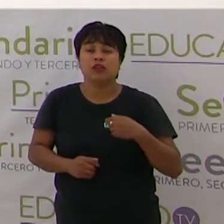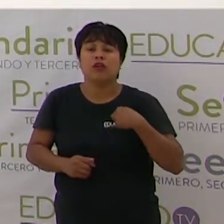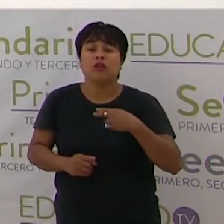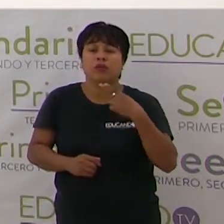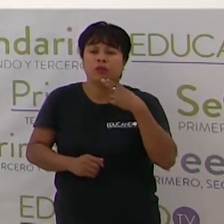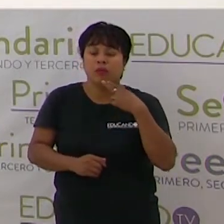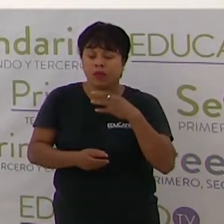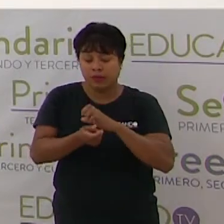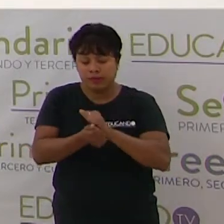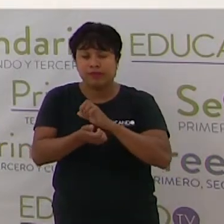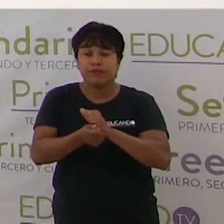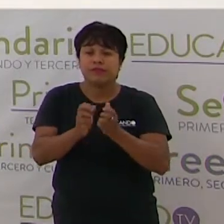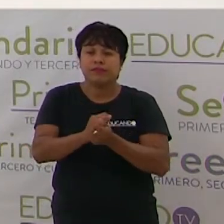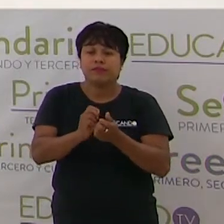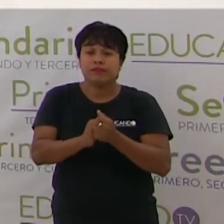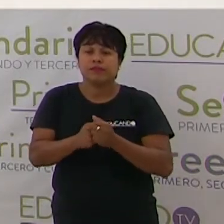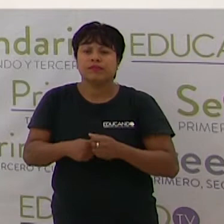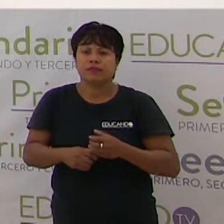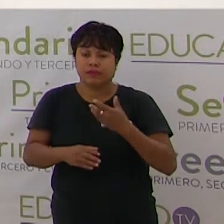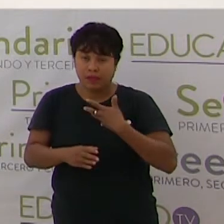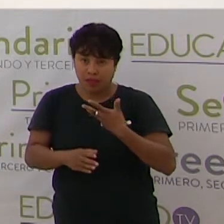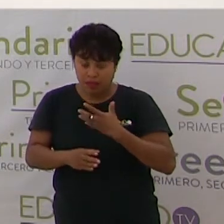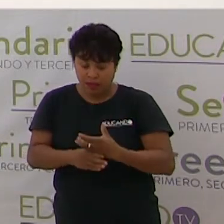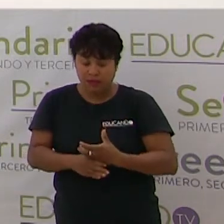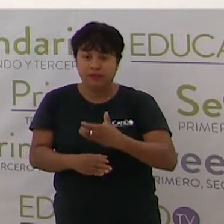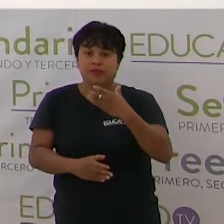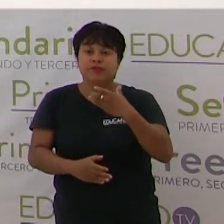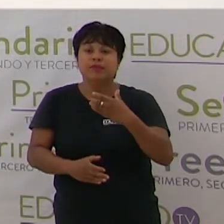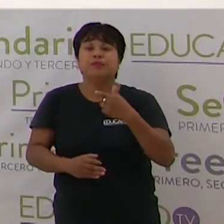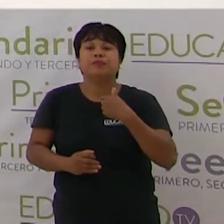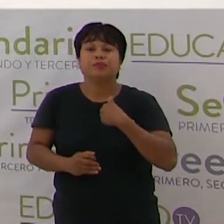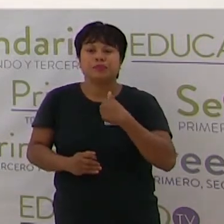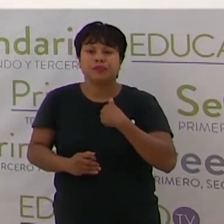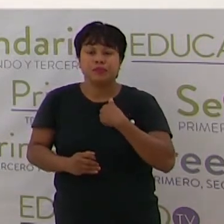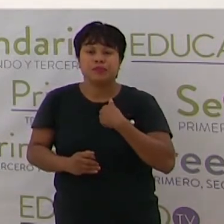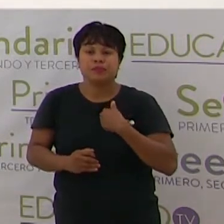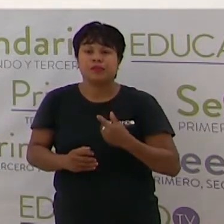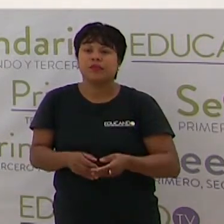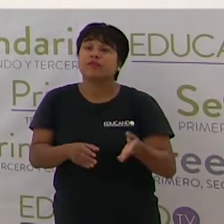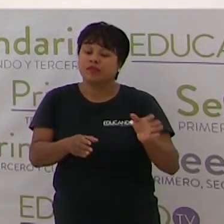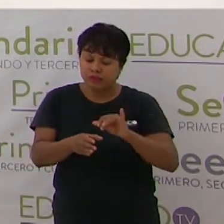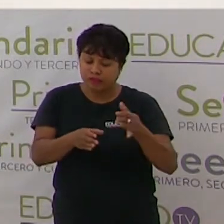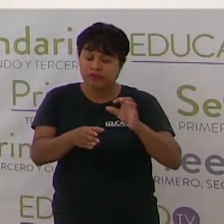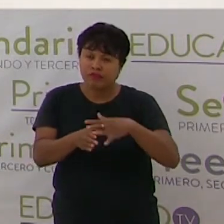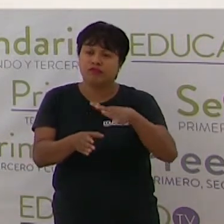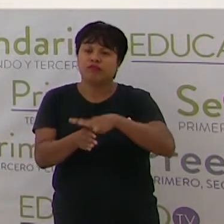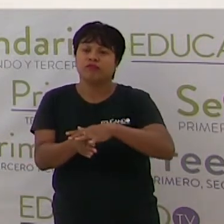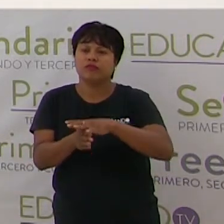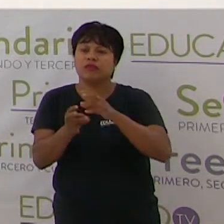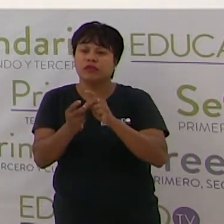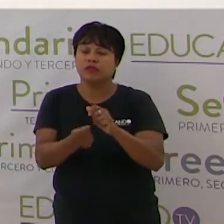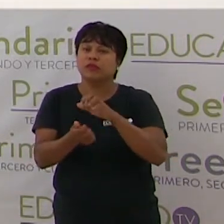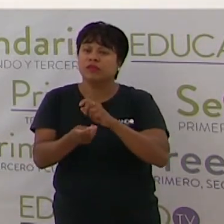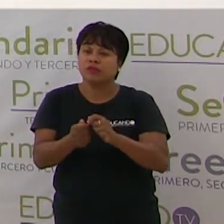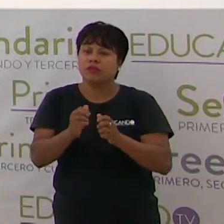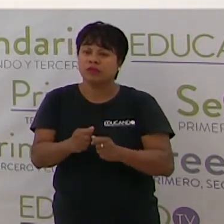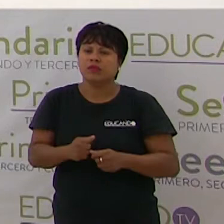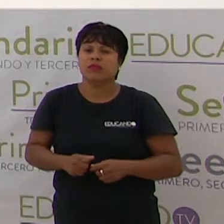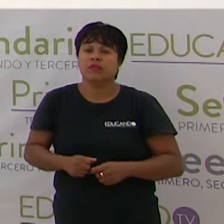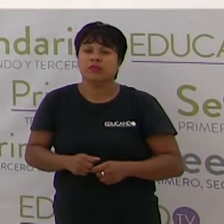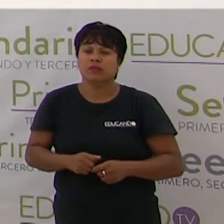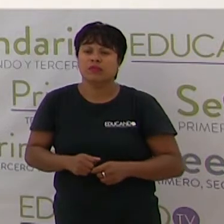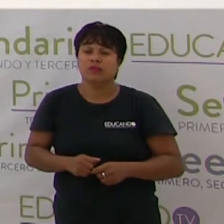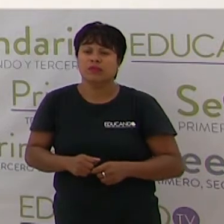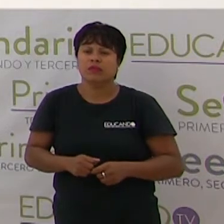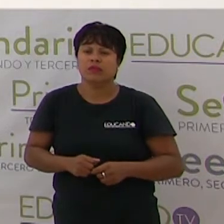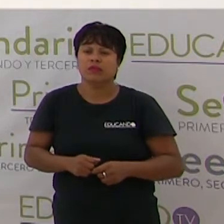siguiente. Tengo aquí mi cilindro, y este cilindro lo voy a rellenar, y lo voy a hacer de la siguiente manera.